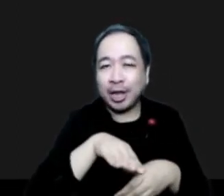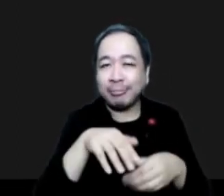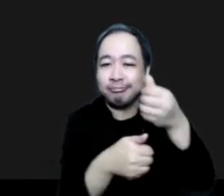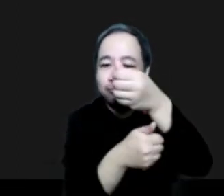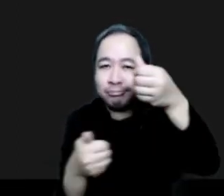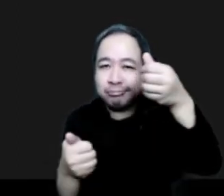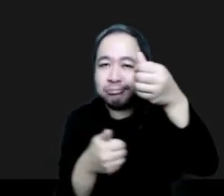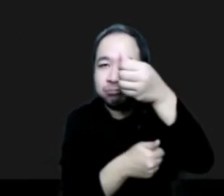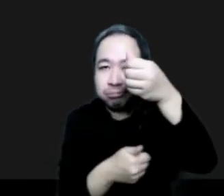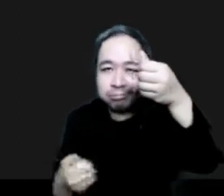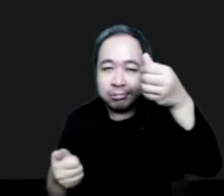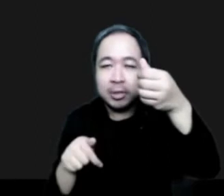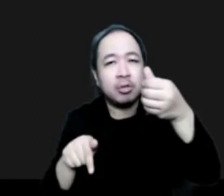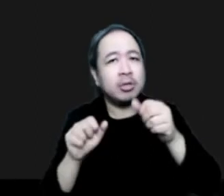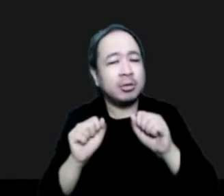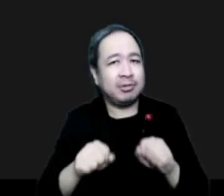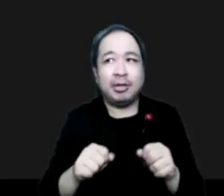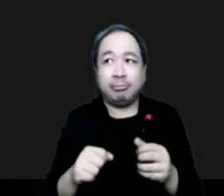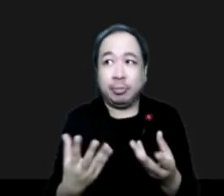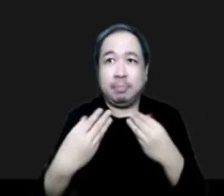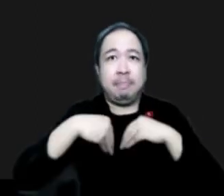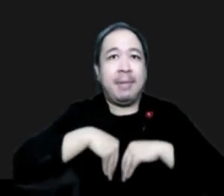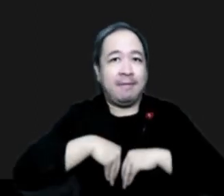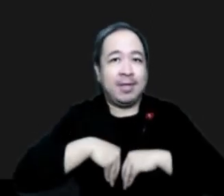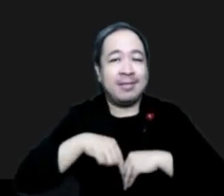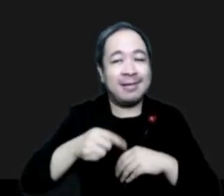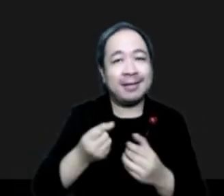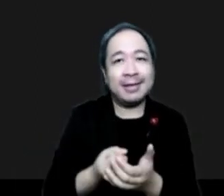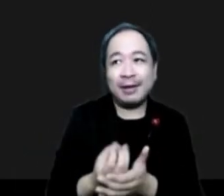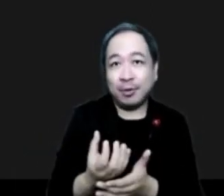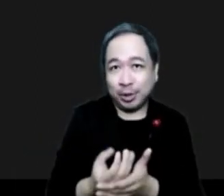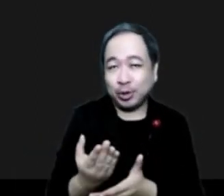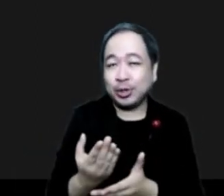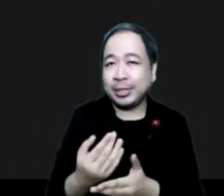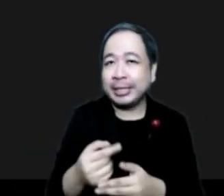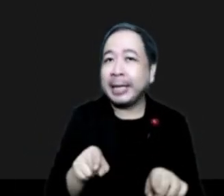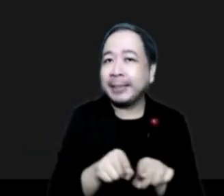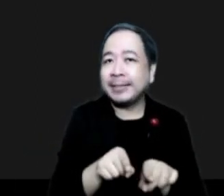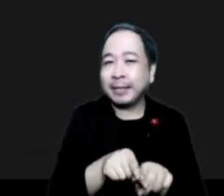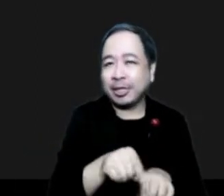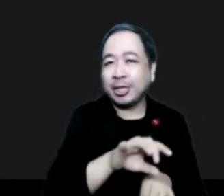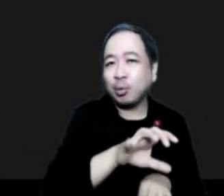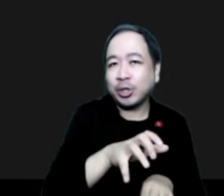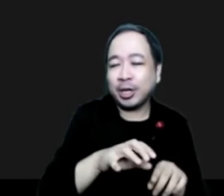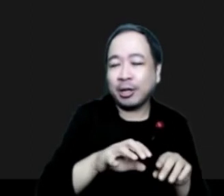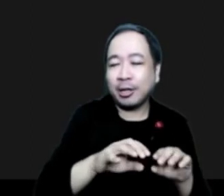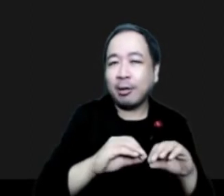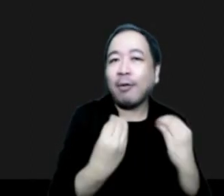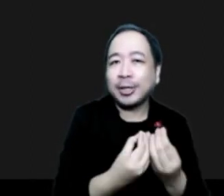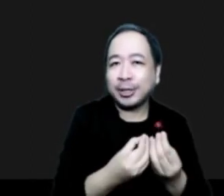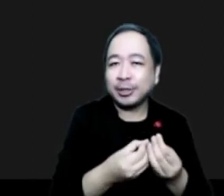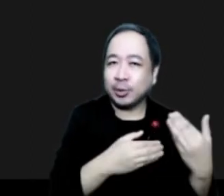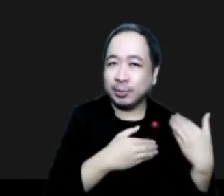es el organismo regional que coordina el tema de electricidad a nivel centroamericano,